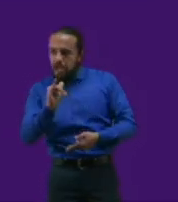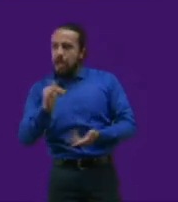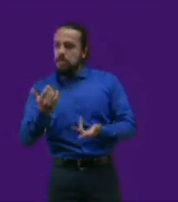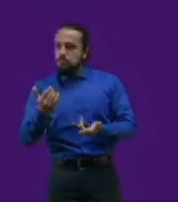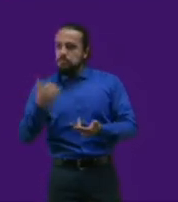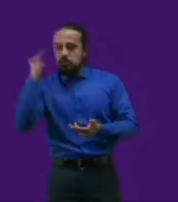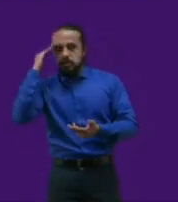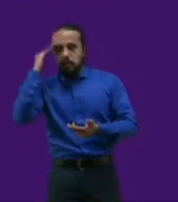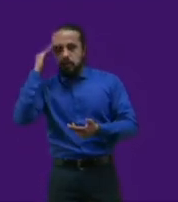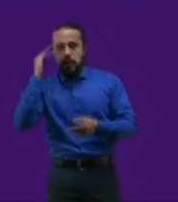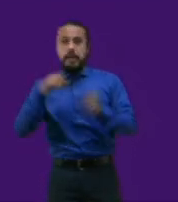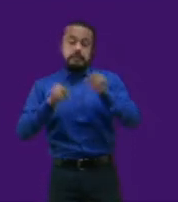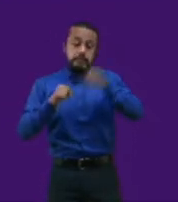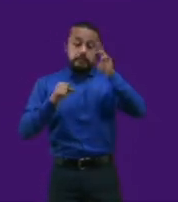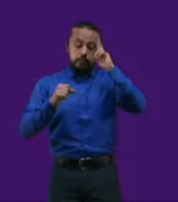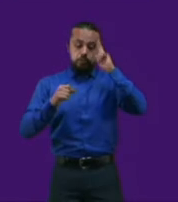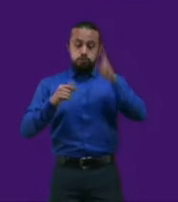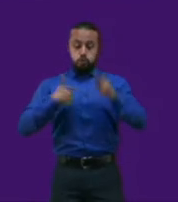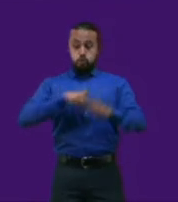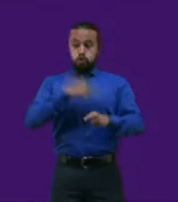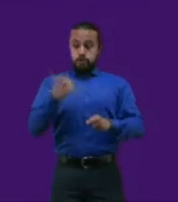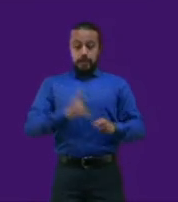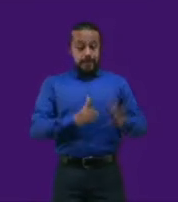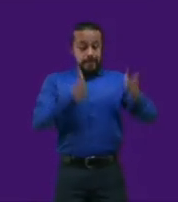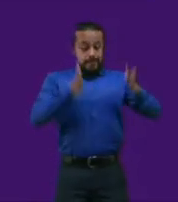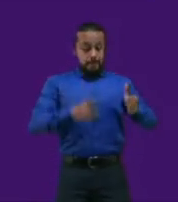evitar cometer errores y todo eso.